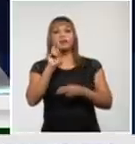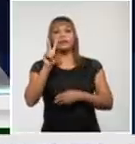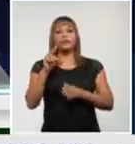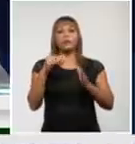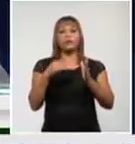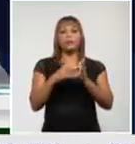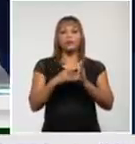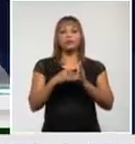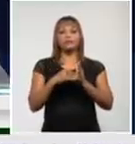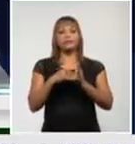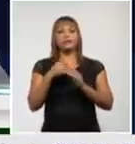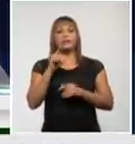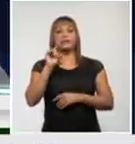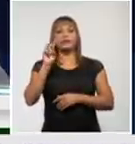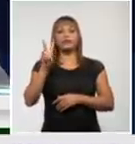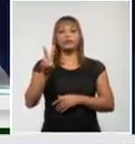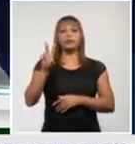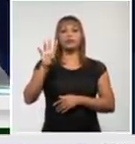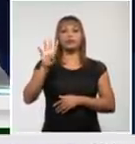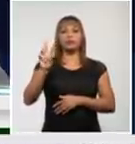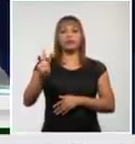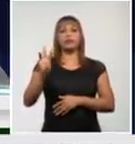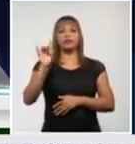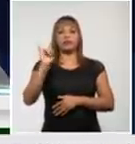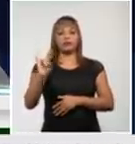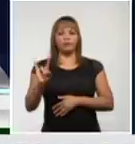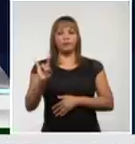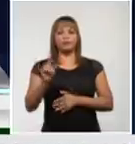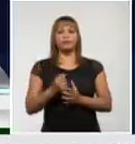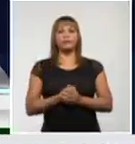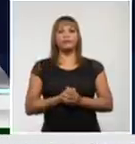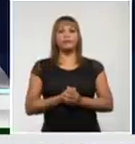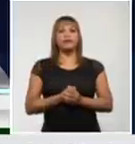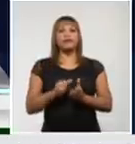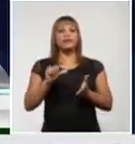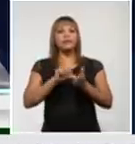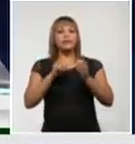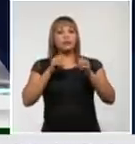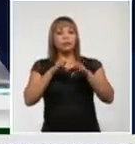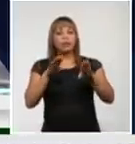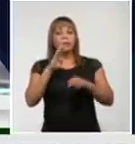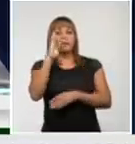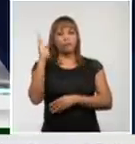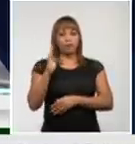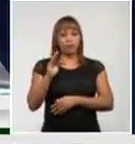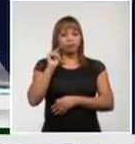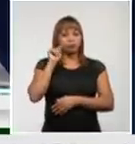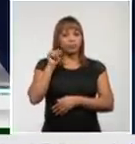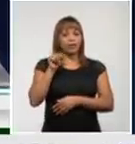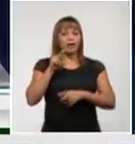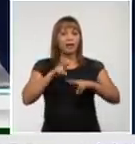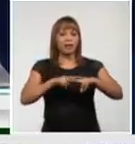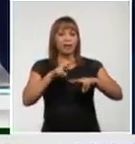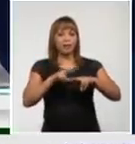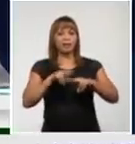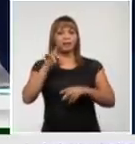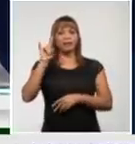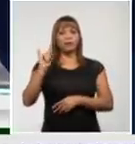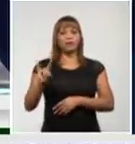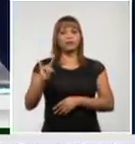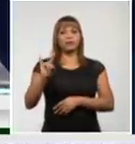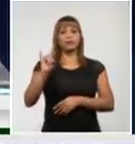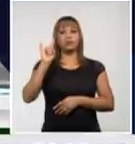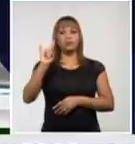2.239. En los de los Centros Provinciales de Higiene, Epidemiología y Microbiología de La Habana,